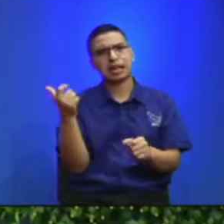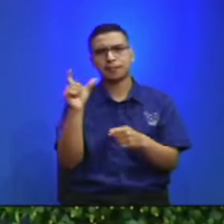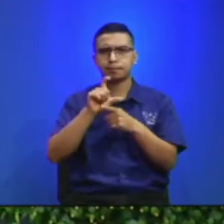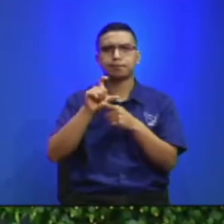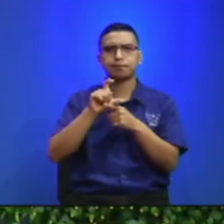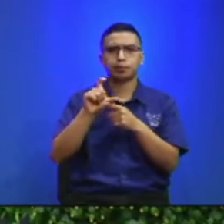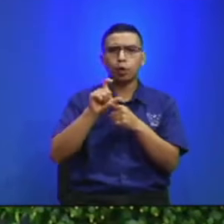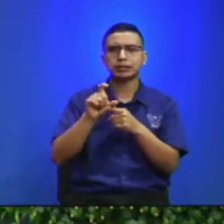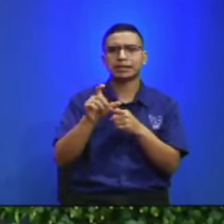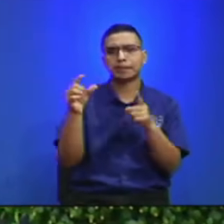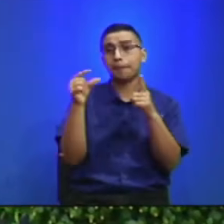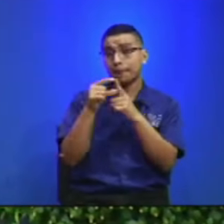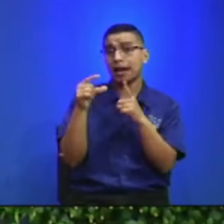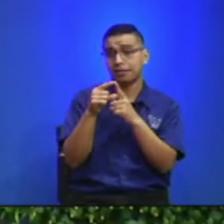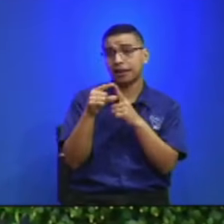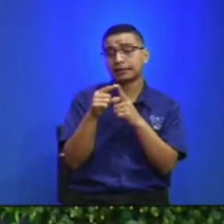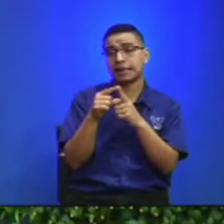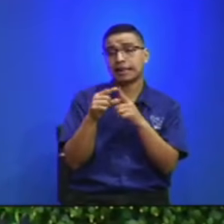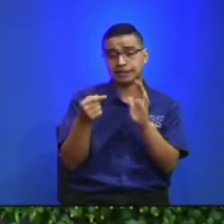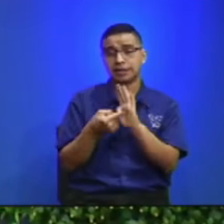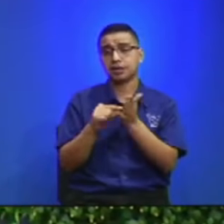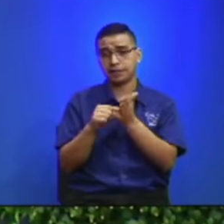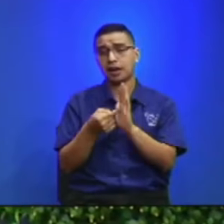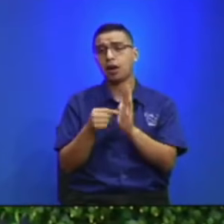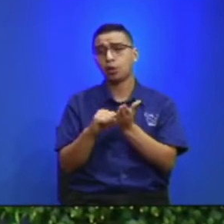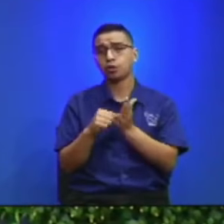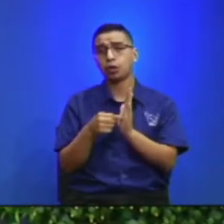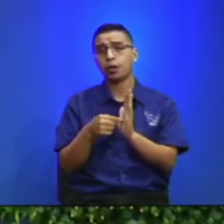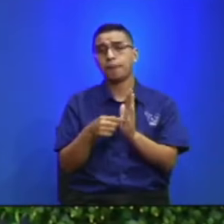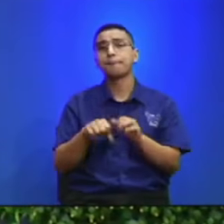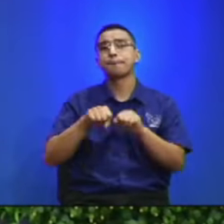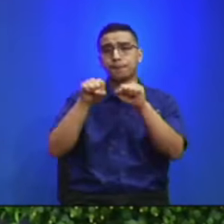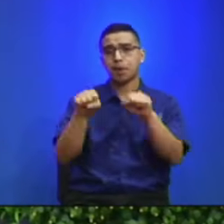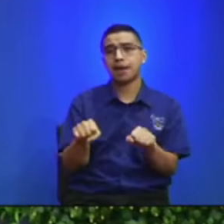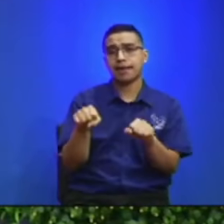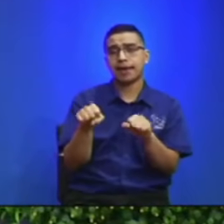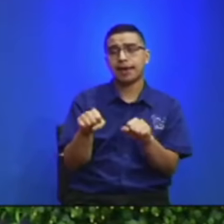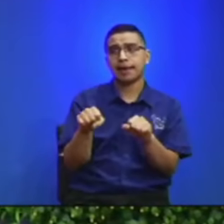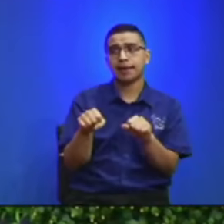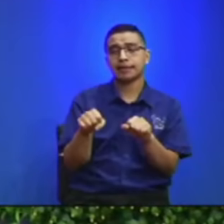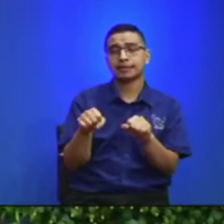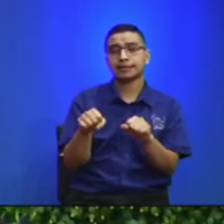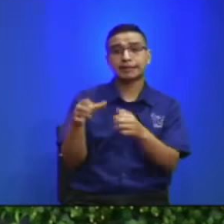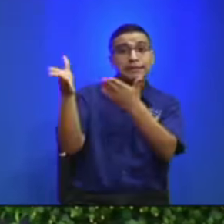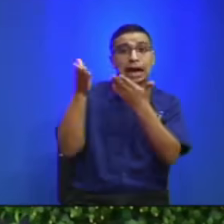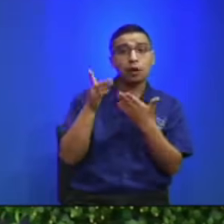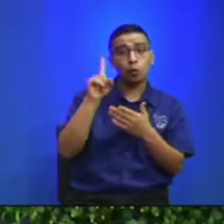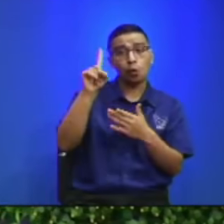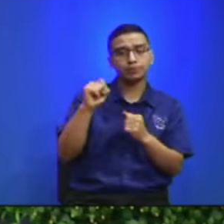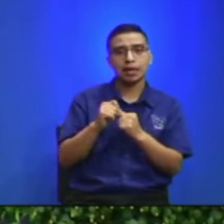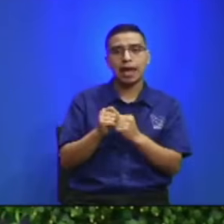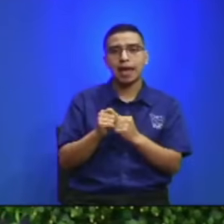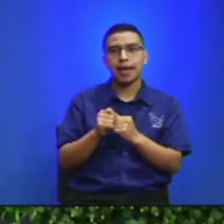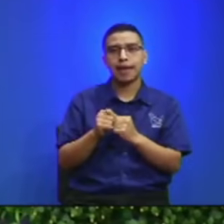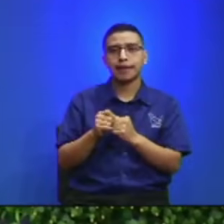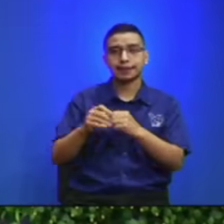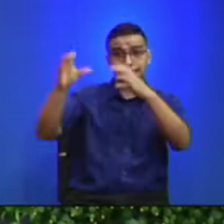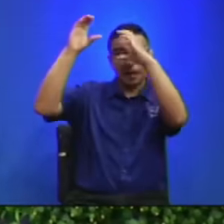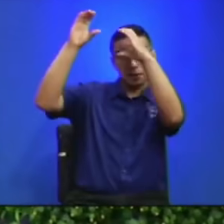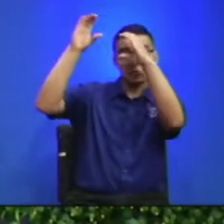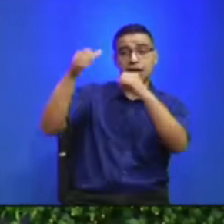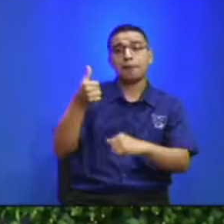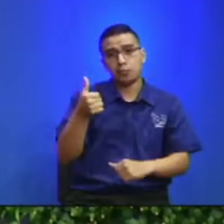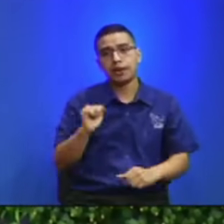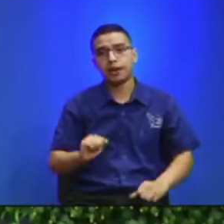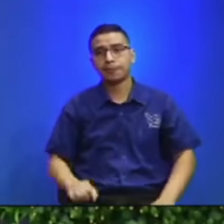paralela que te acude significado el significado puede ampliar nos un poquito más nuestra perspectiva respecto a